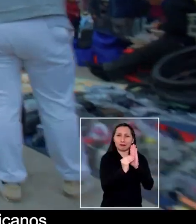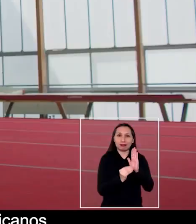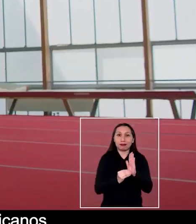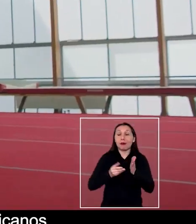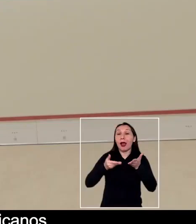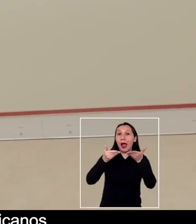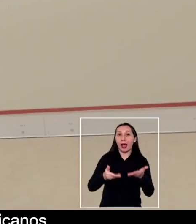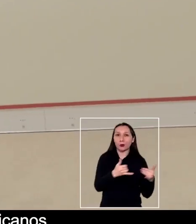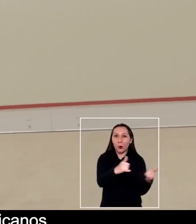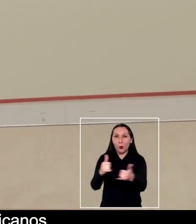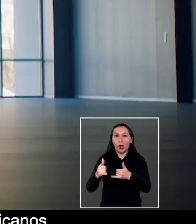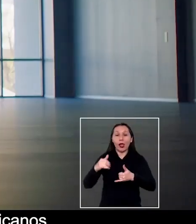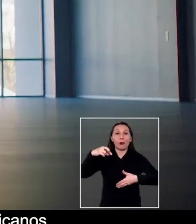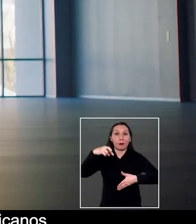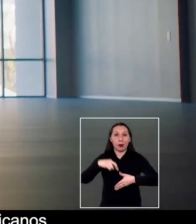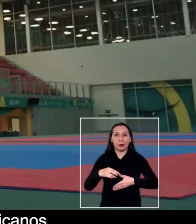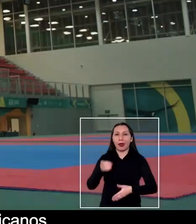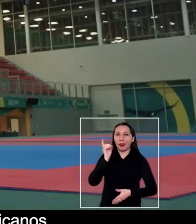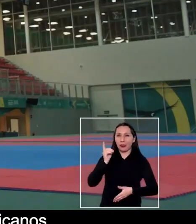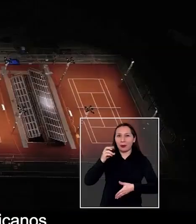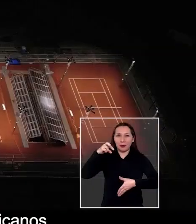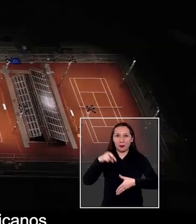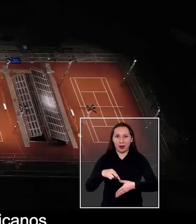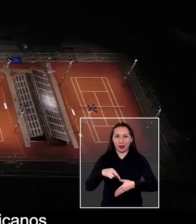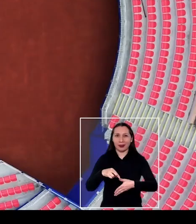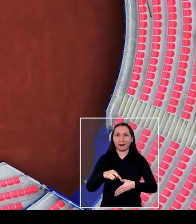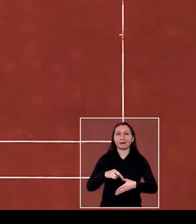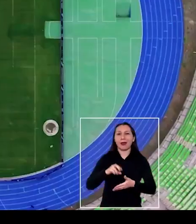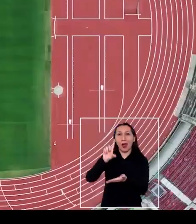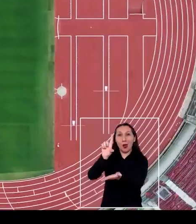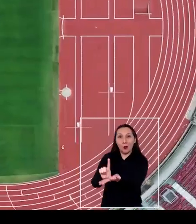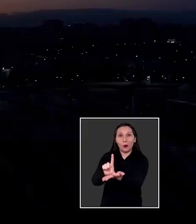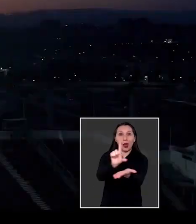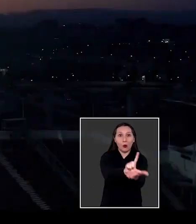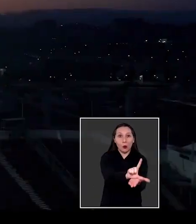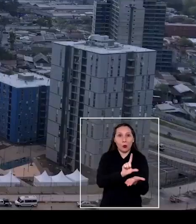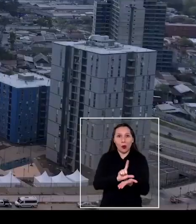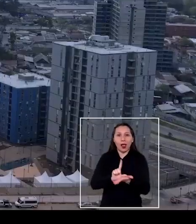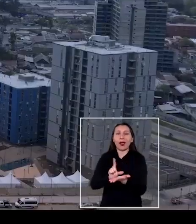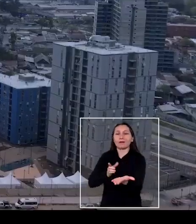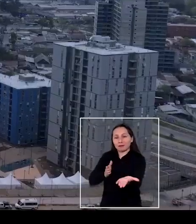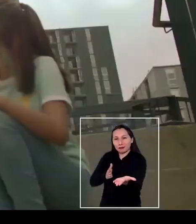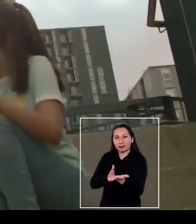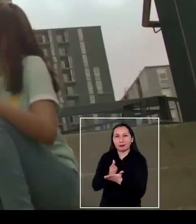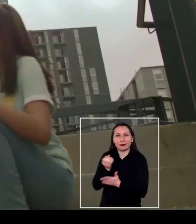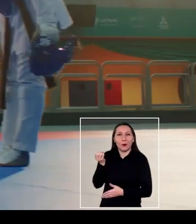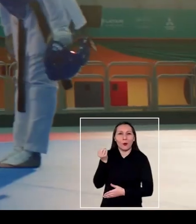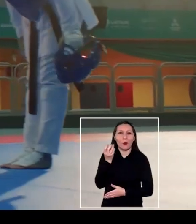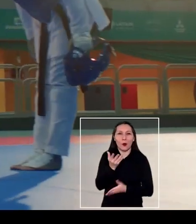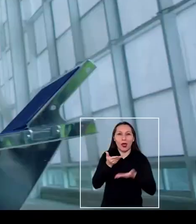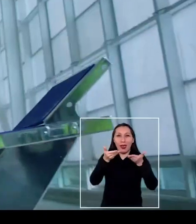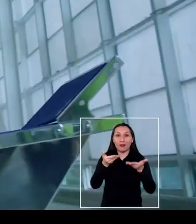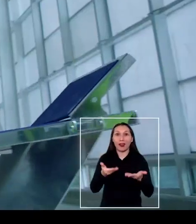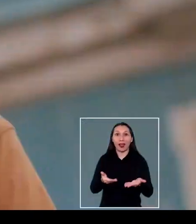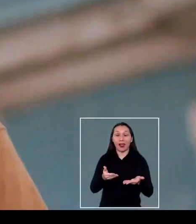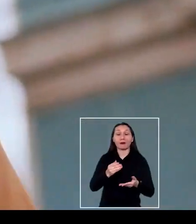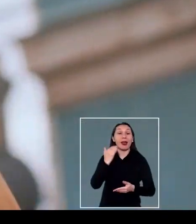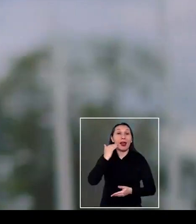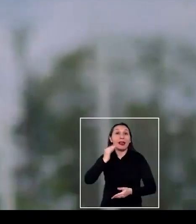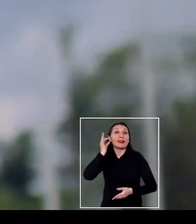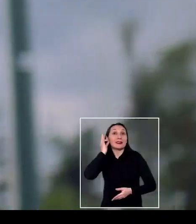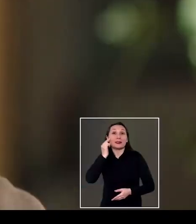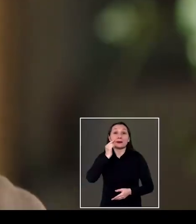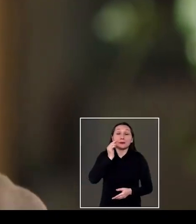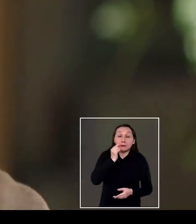Patricia, porque en estos Juegos Panamericanos y Parapanamericanos, cada recinto es el comienzo de una nueva era, donde